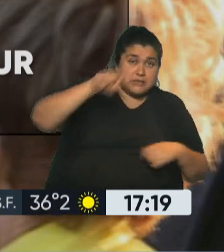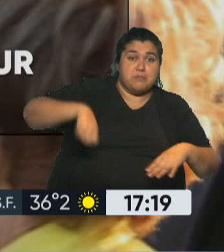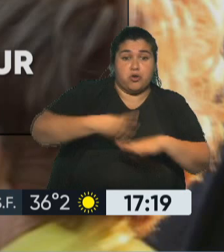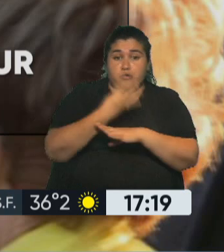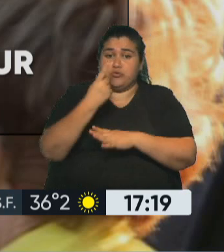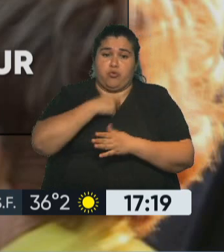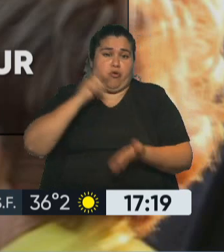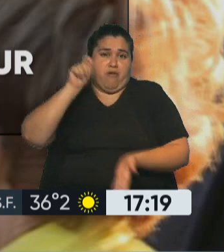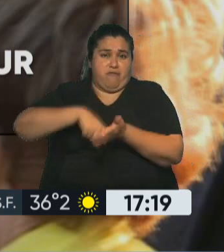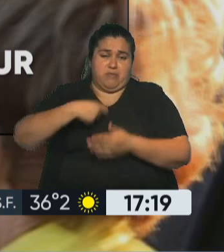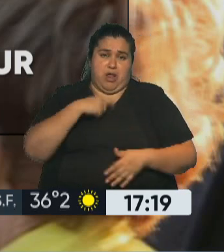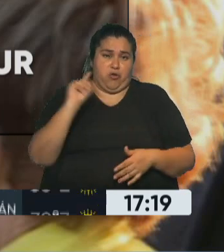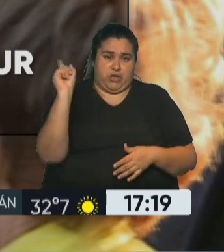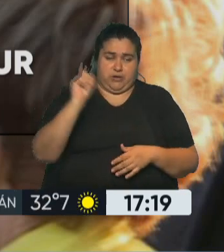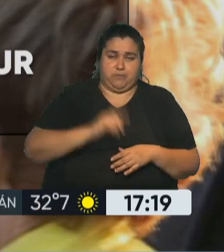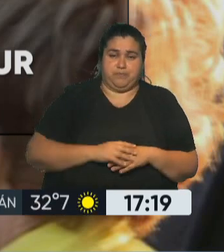Europea-Mercosur.